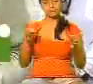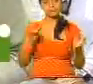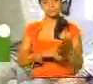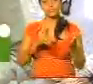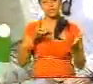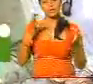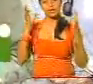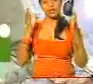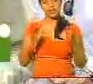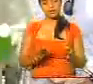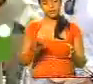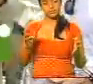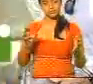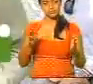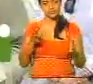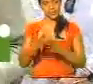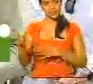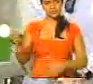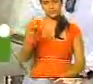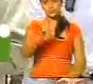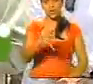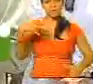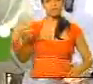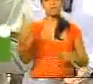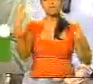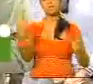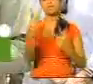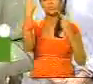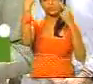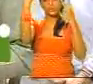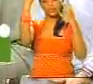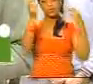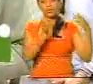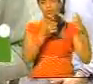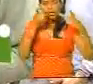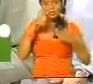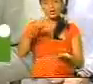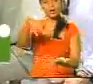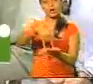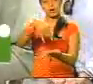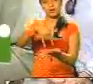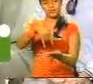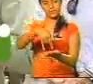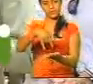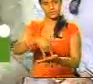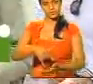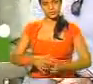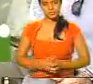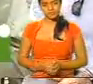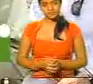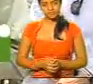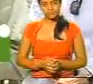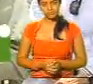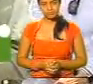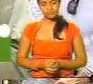aquella declaración con esta imponente victoria en el campo de Carabobo. Tuvo que